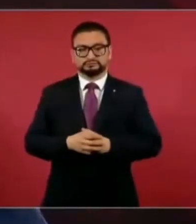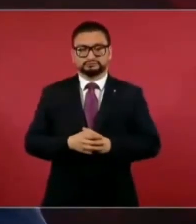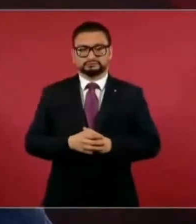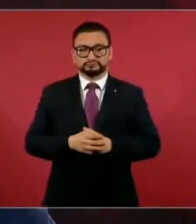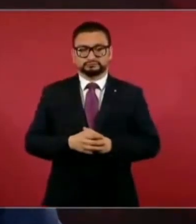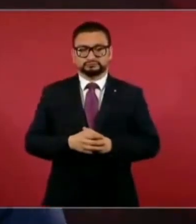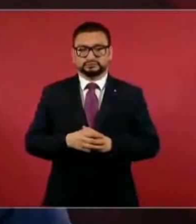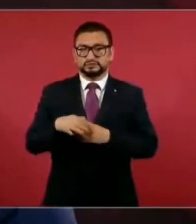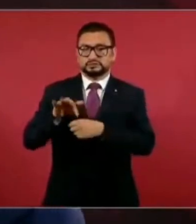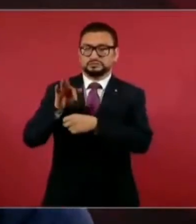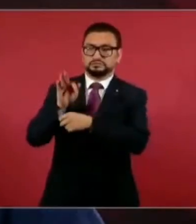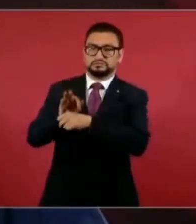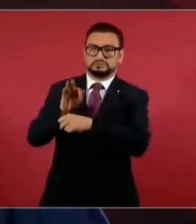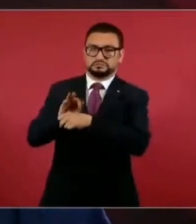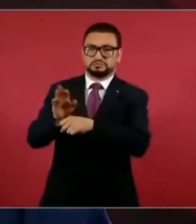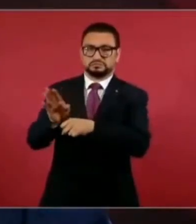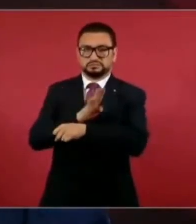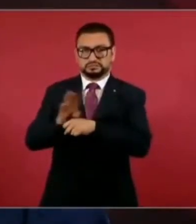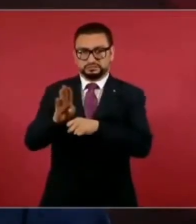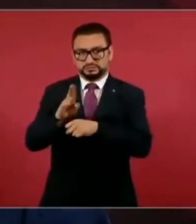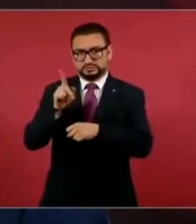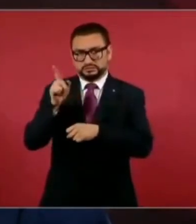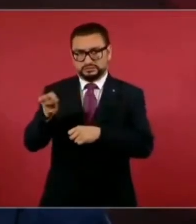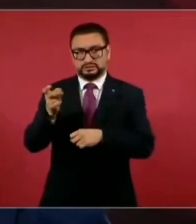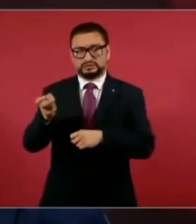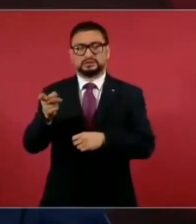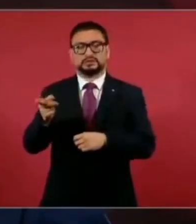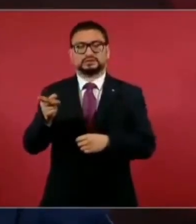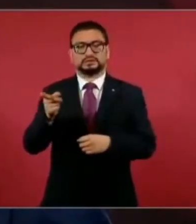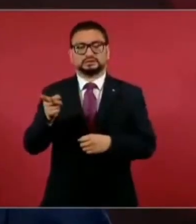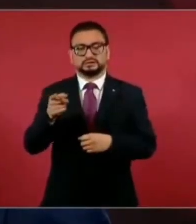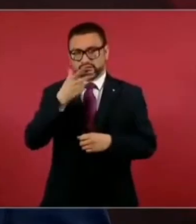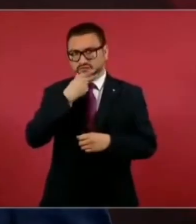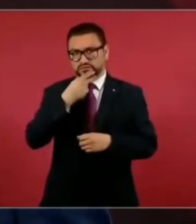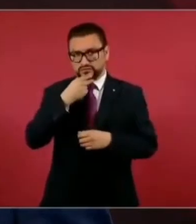y favoreciera a este juez